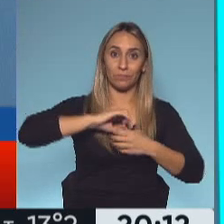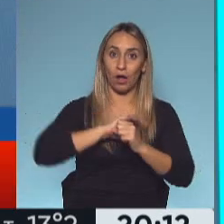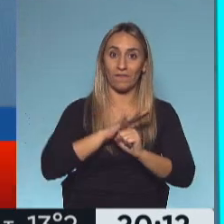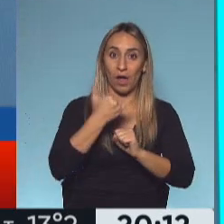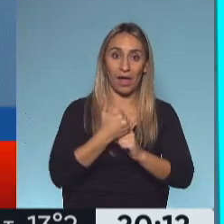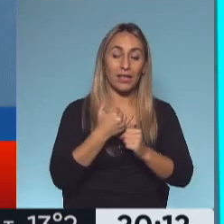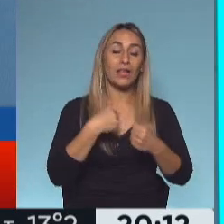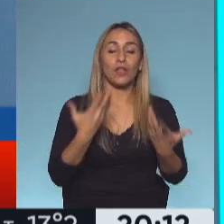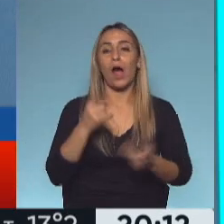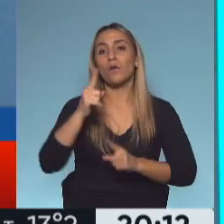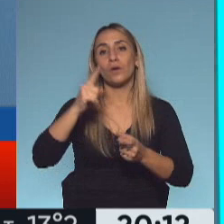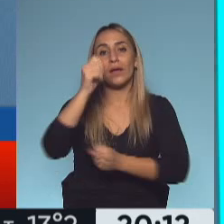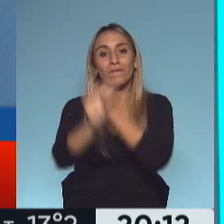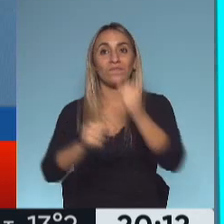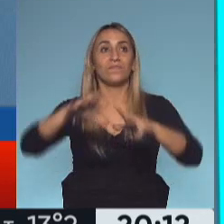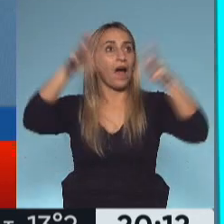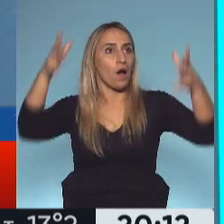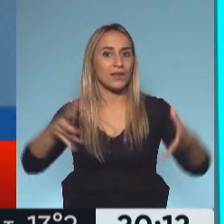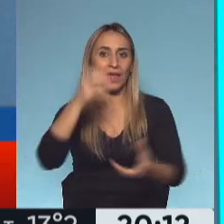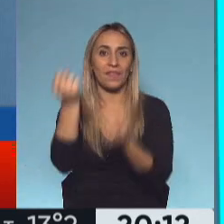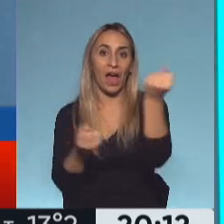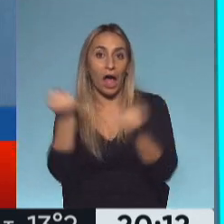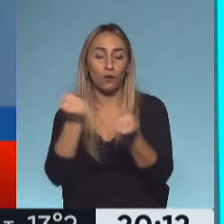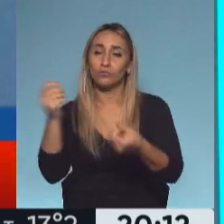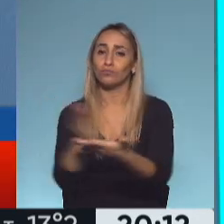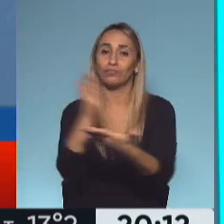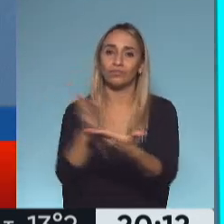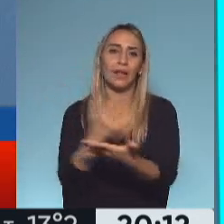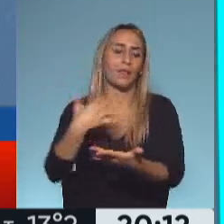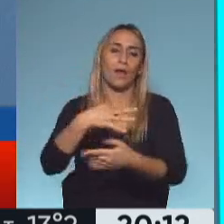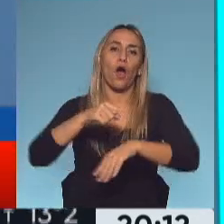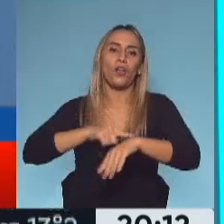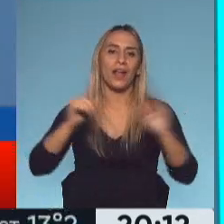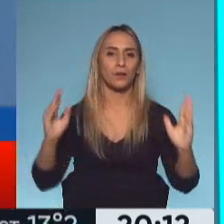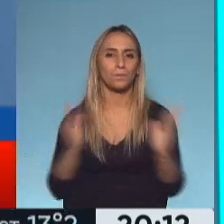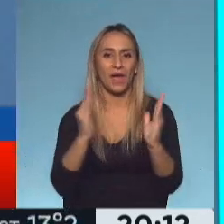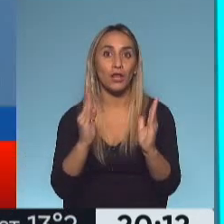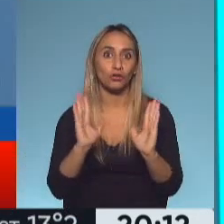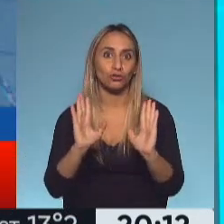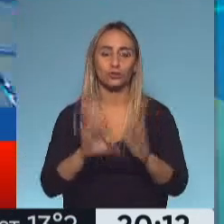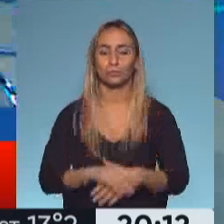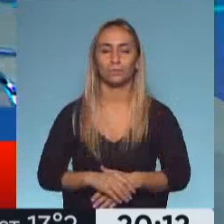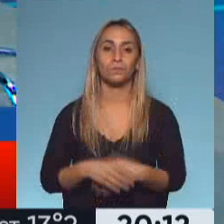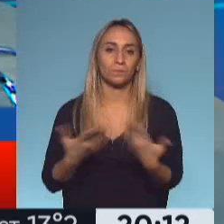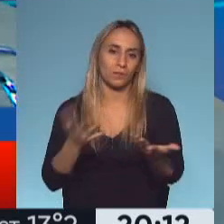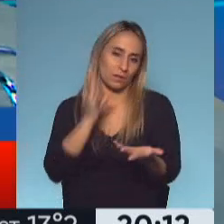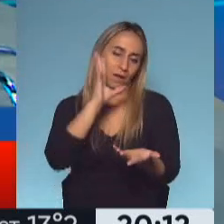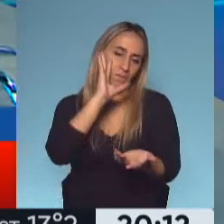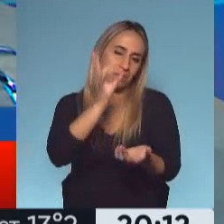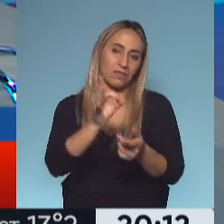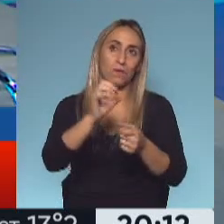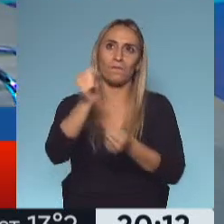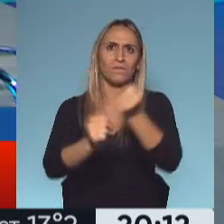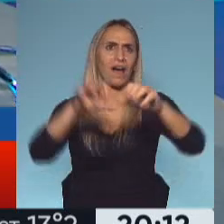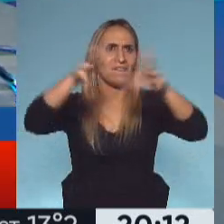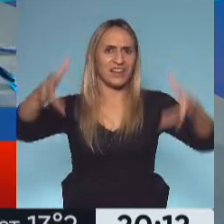fábricas grandes a reducir turnos, con lo cual la producción, lo que estamos viendo es que un poquito se redujo respecto al mes de marzo. Claro, se dan los contagios efectivamente en las fábricas.